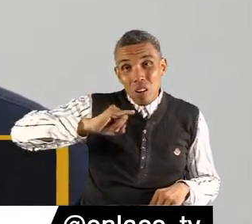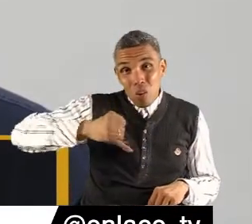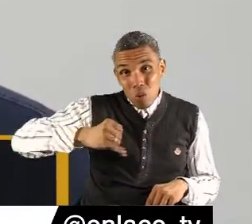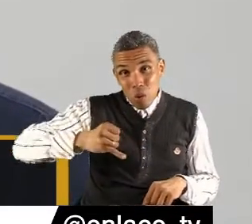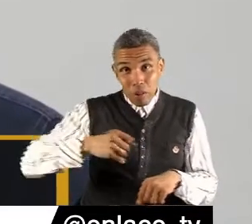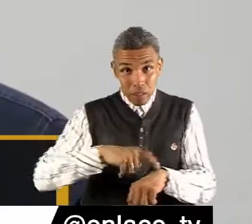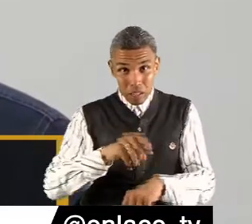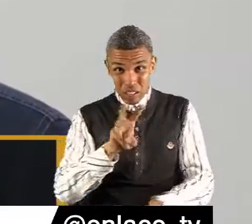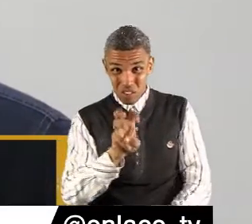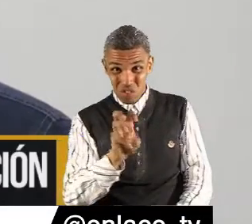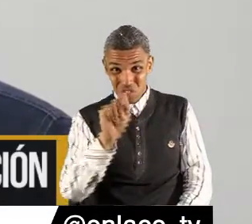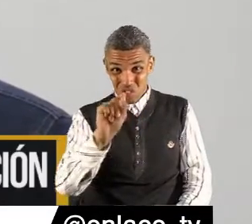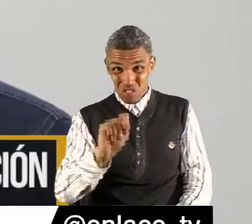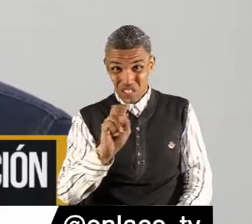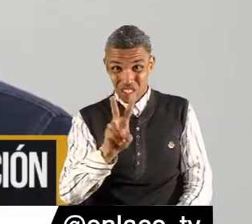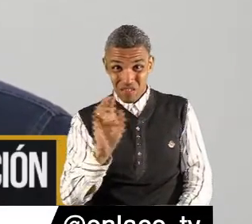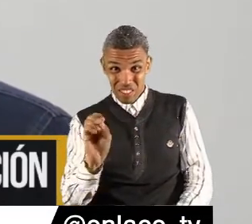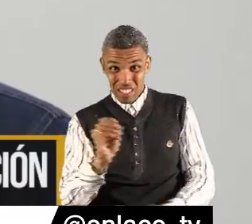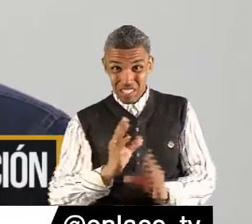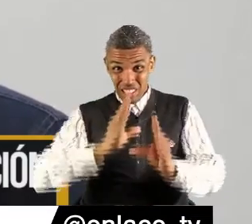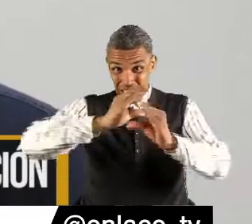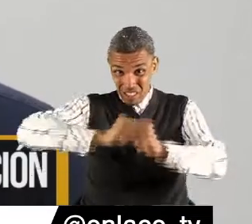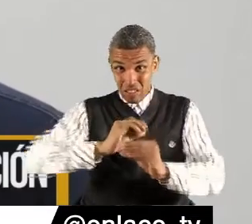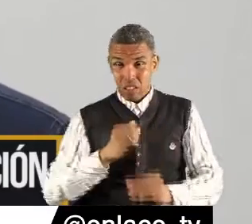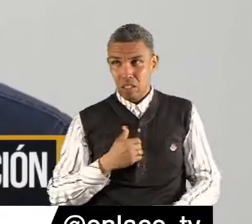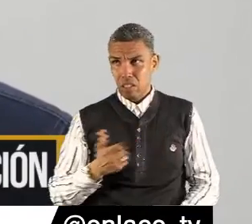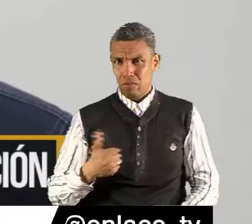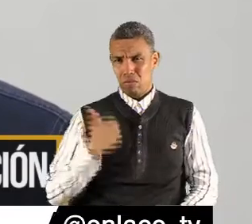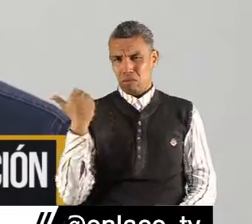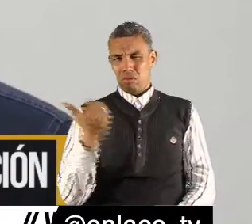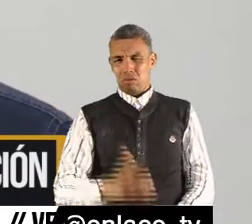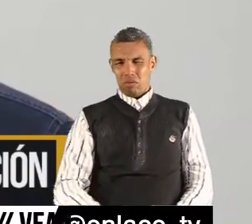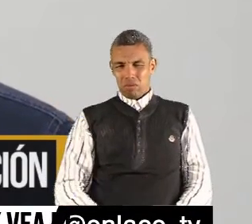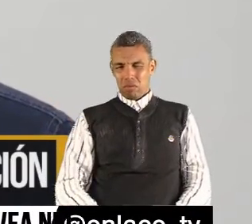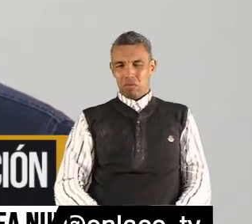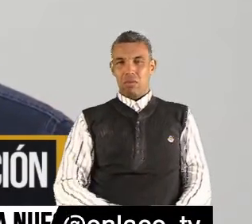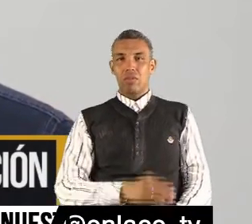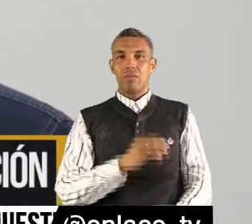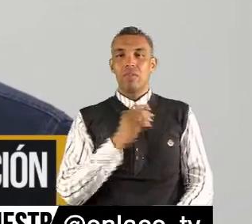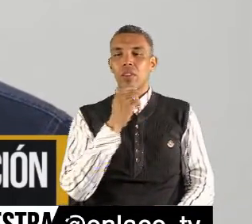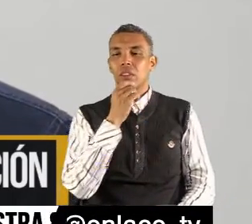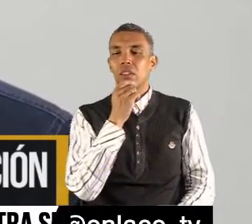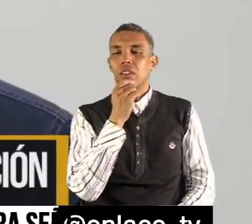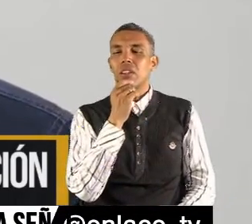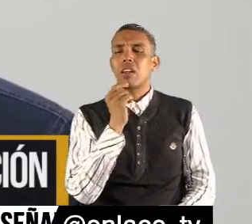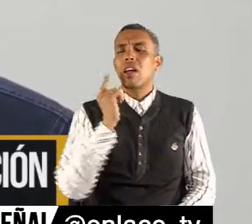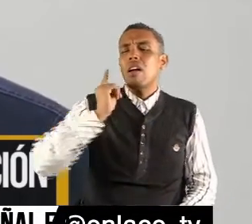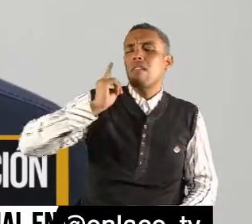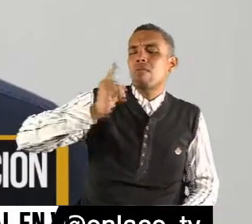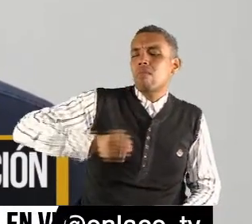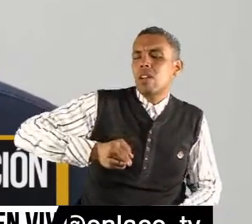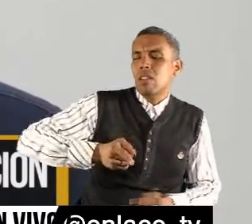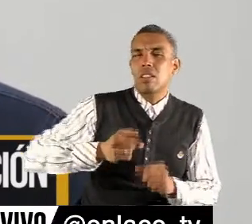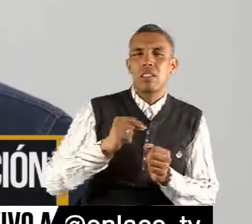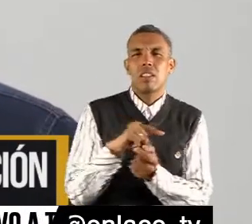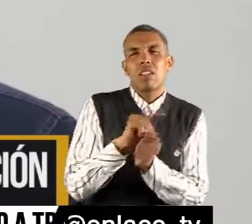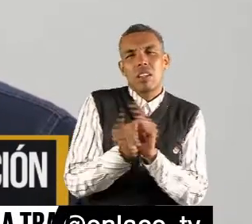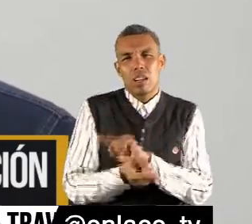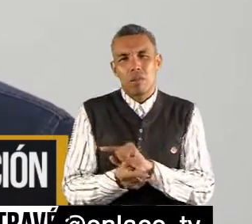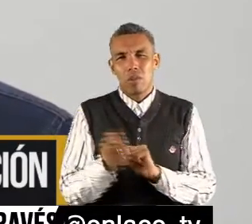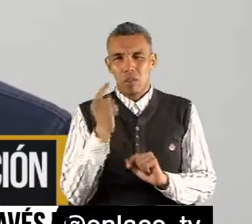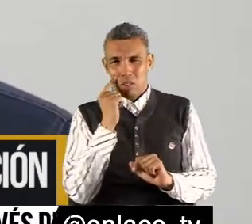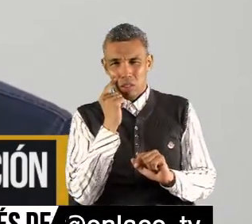noche, sorpresivamente Ecopetrol revierte el adendo con un adendo número 2, donde dice